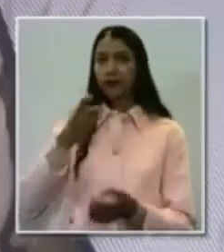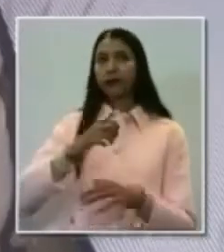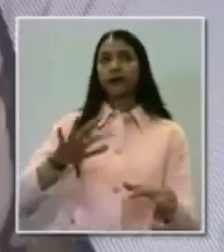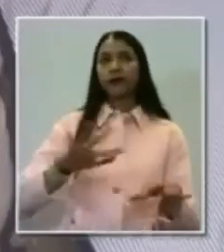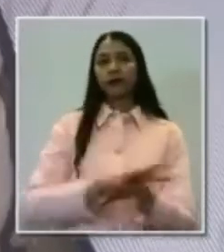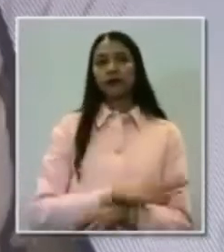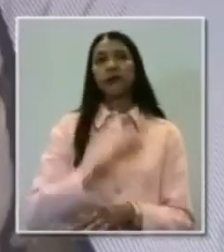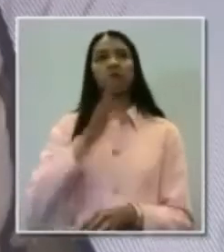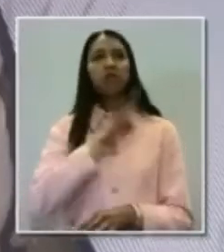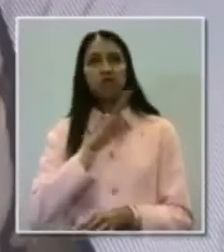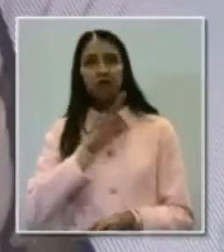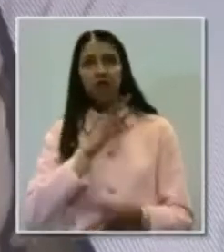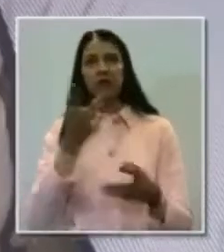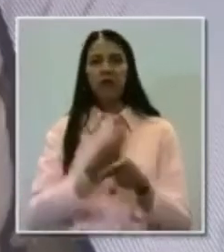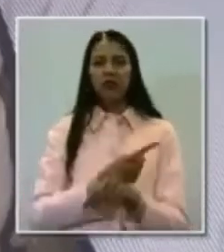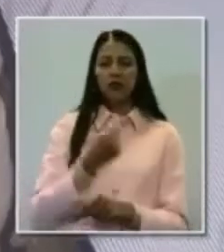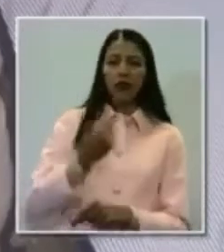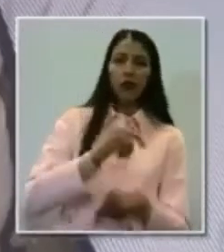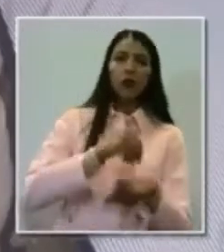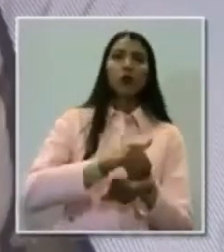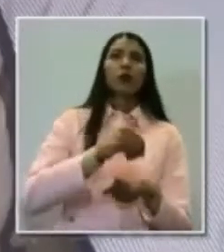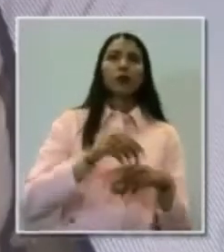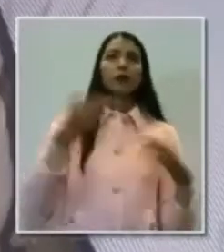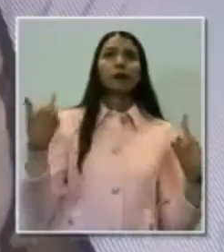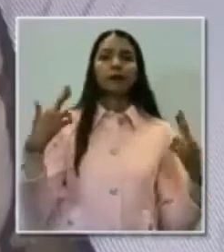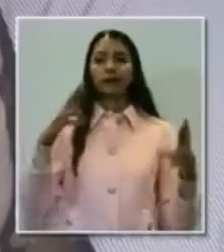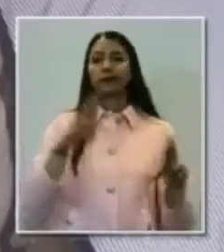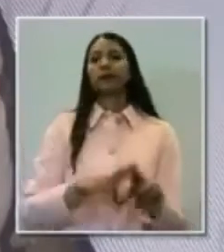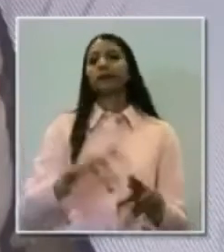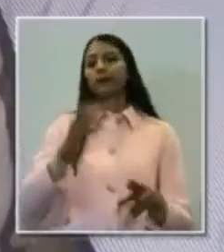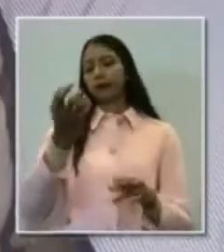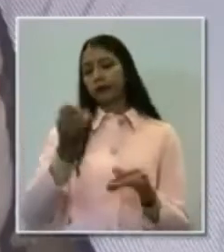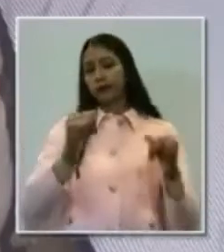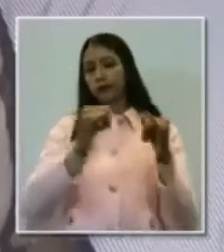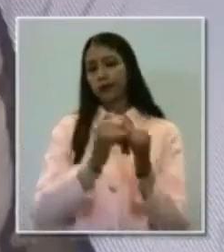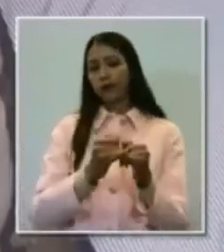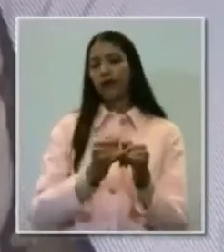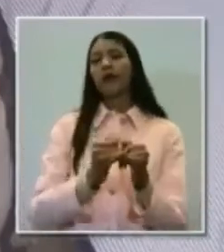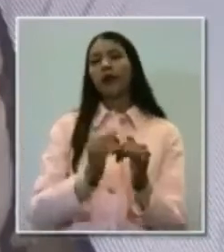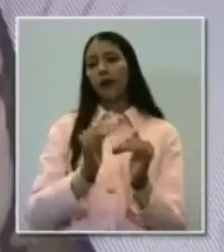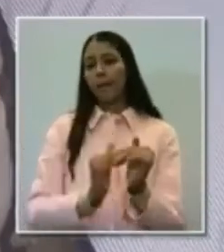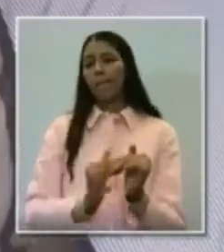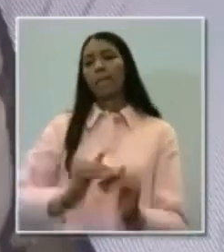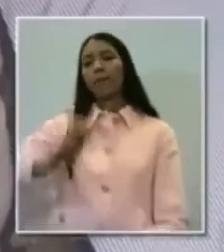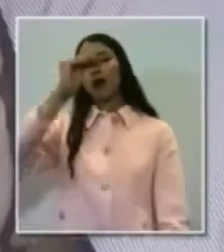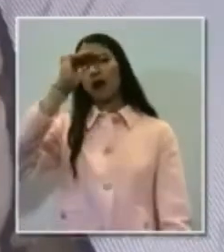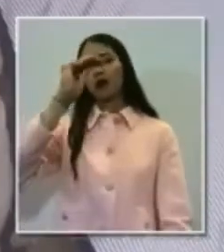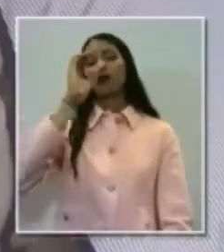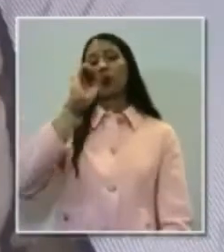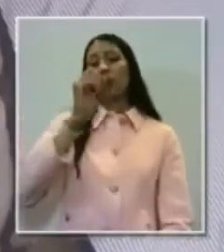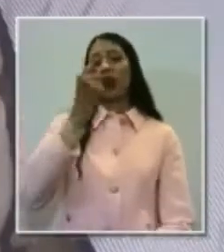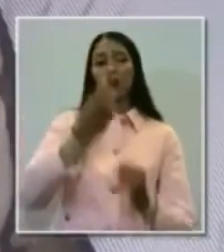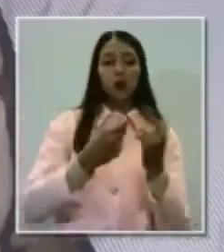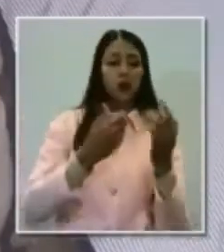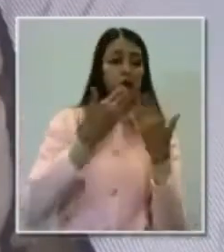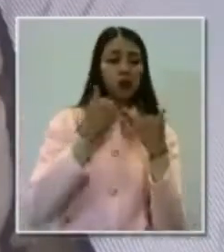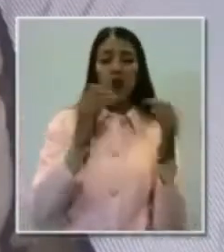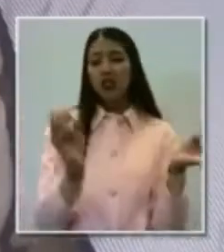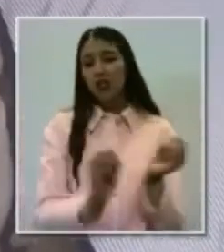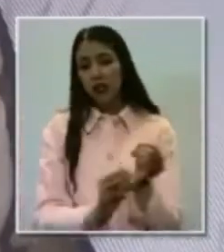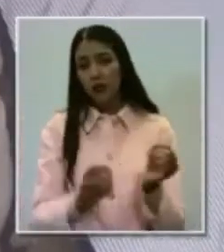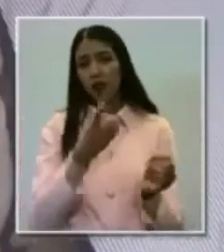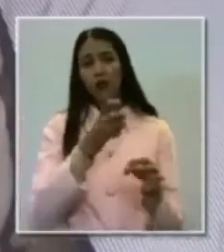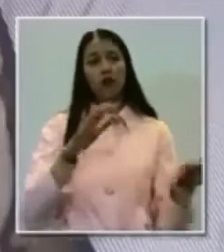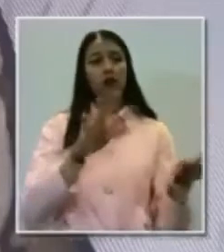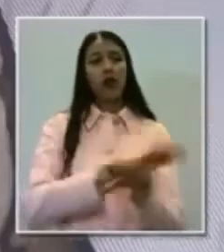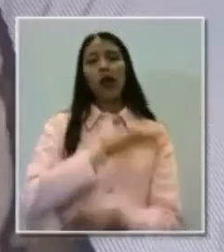cambios irregulares lo que ha provocado es que el número de maestros en las instituciones sea muchísimo mayor o que en algunos nos quedemos sin nada por estos cambios